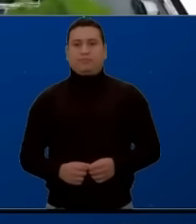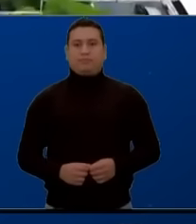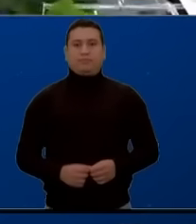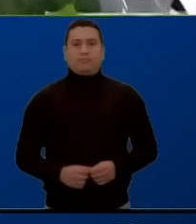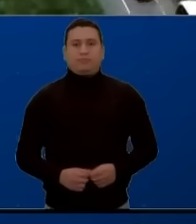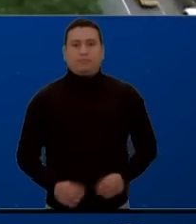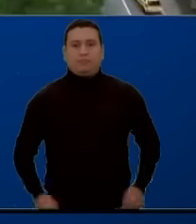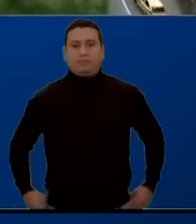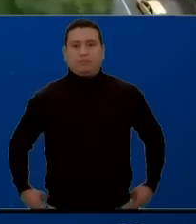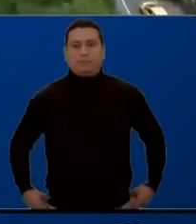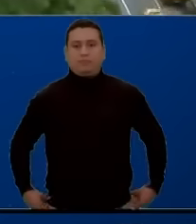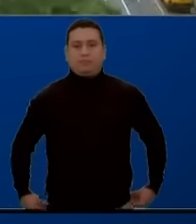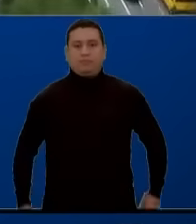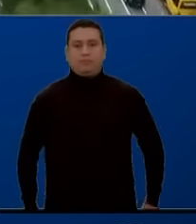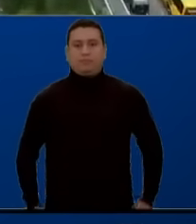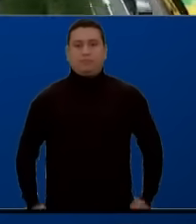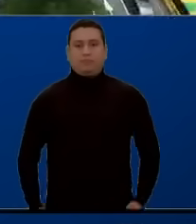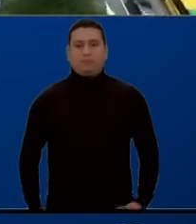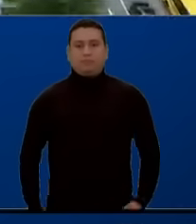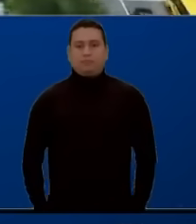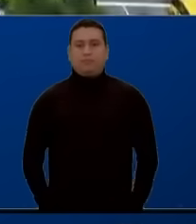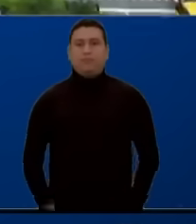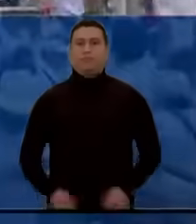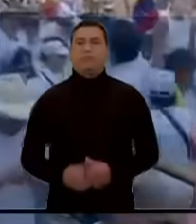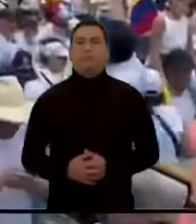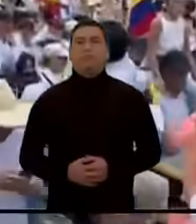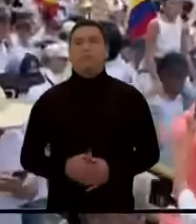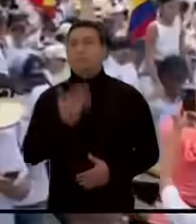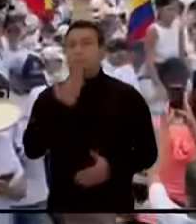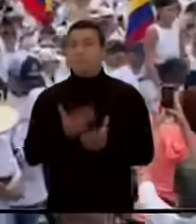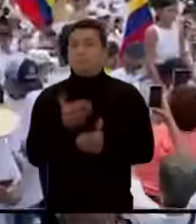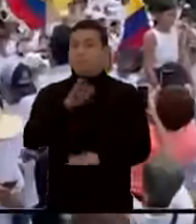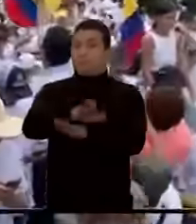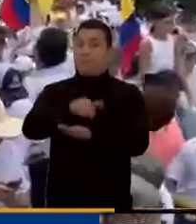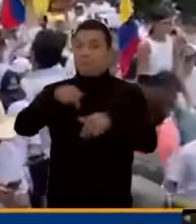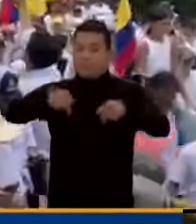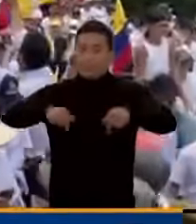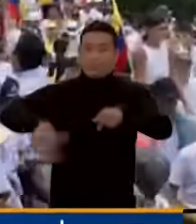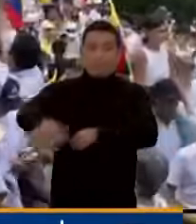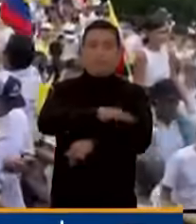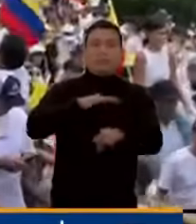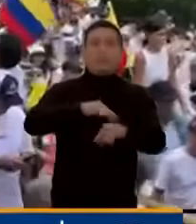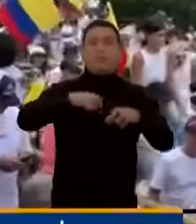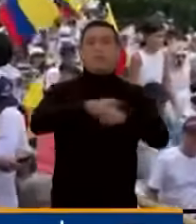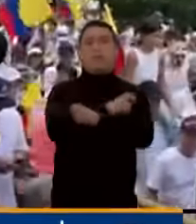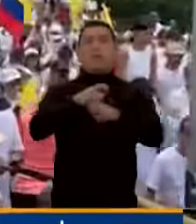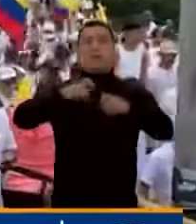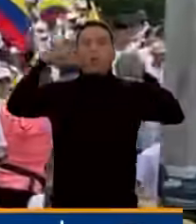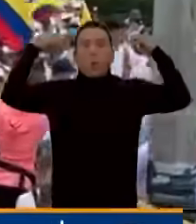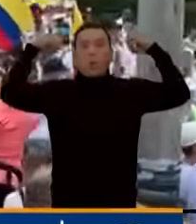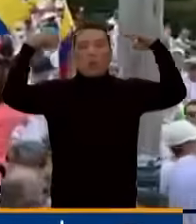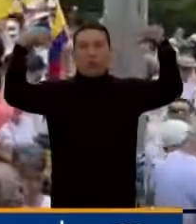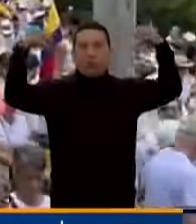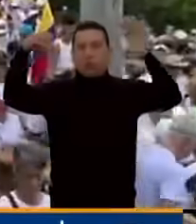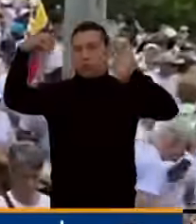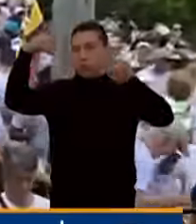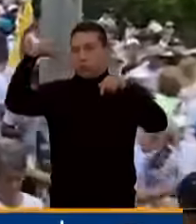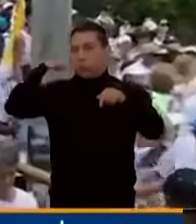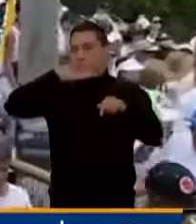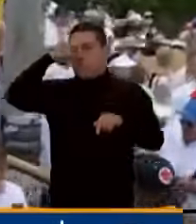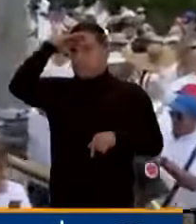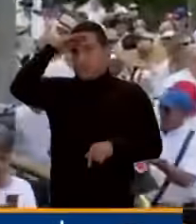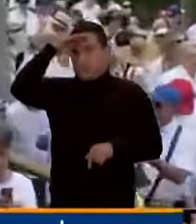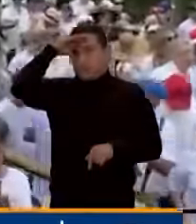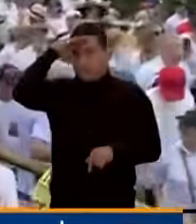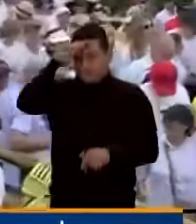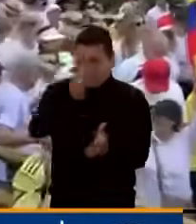Daniela, muy buenas tardes. Miren, nosotros continuamos aquí en el Parque de las Luces de la ciudad de Medellín. Todavía aquí hay personas.